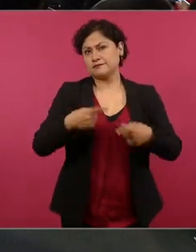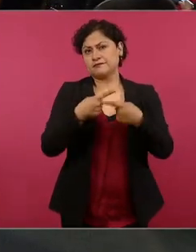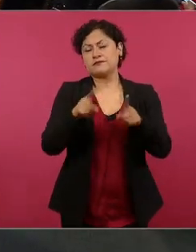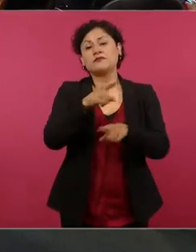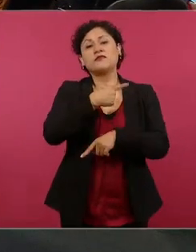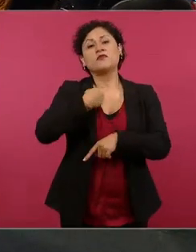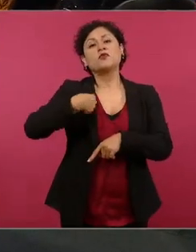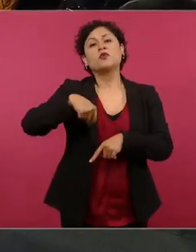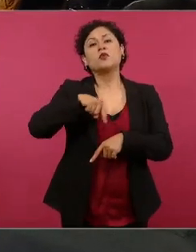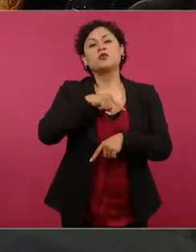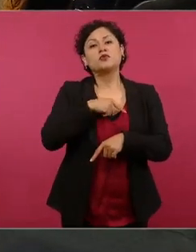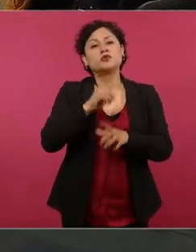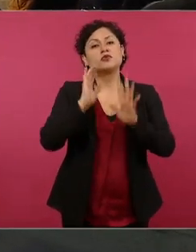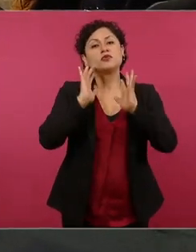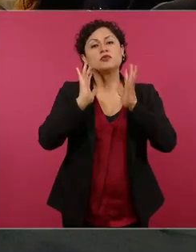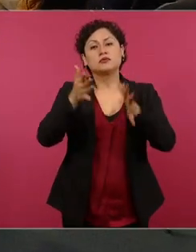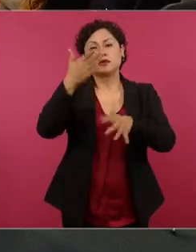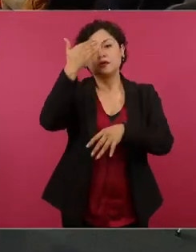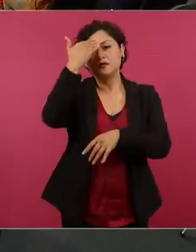enfrentamos